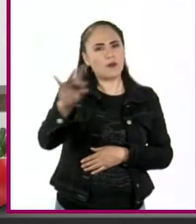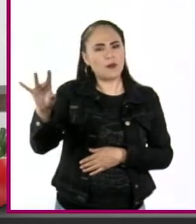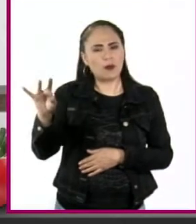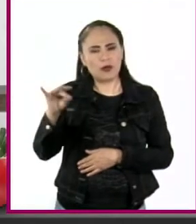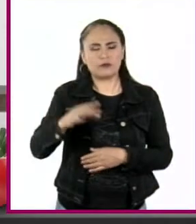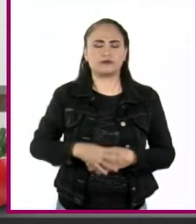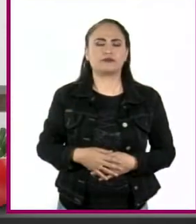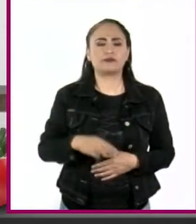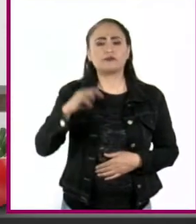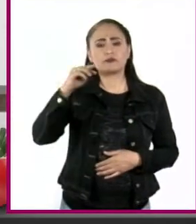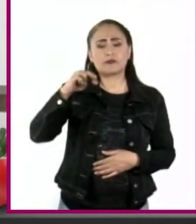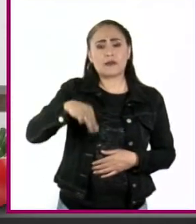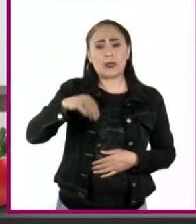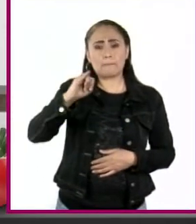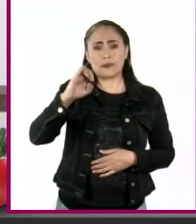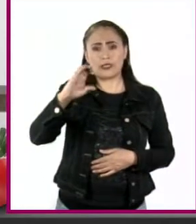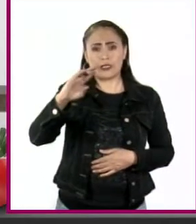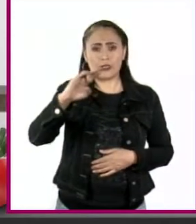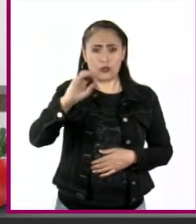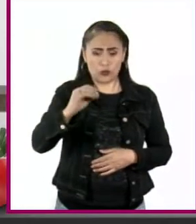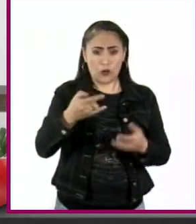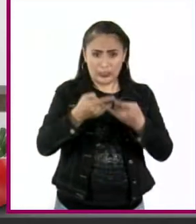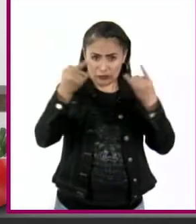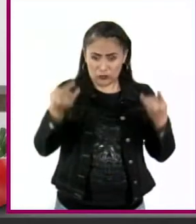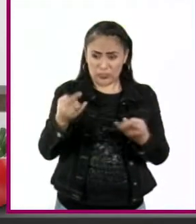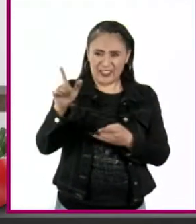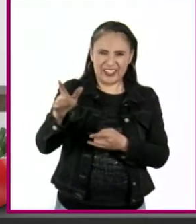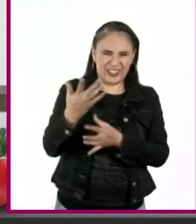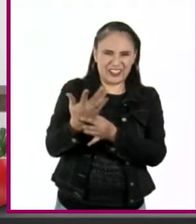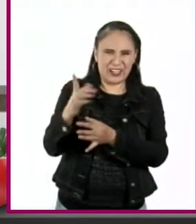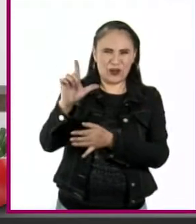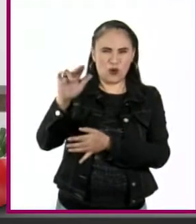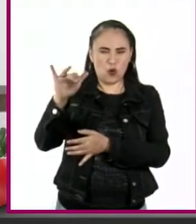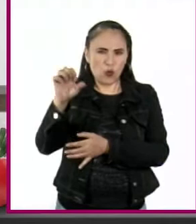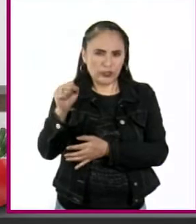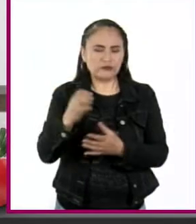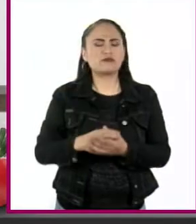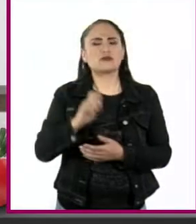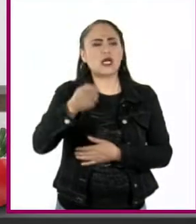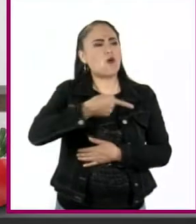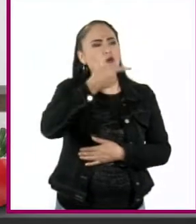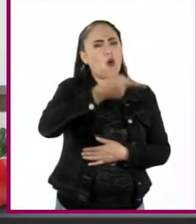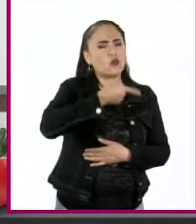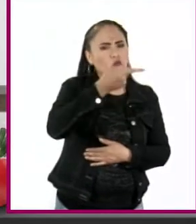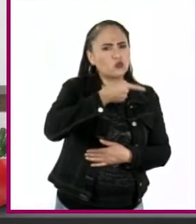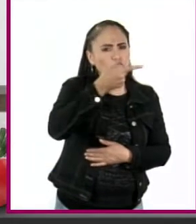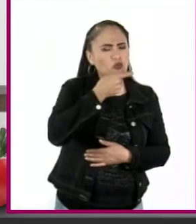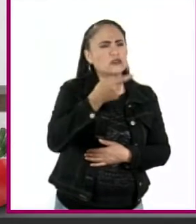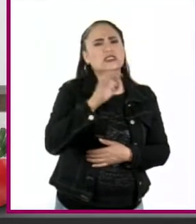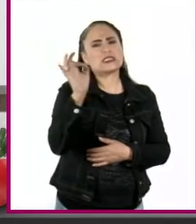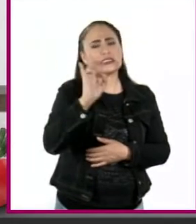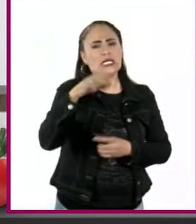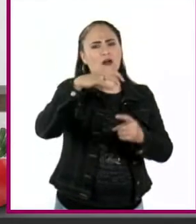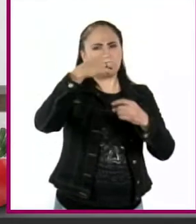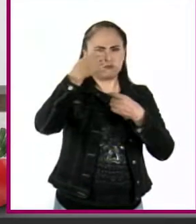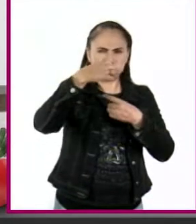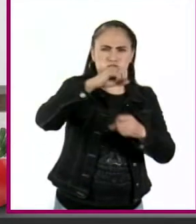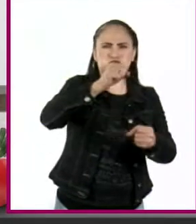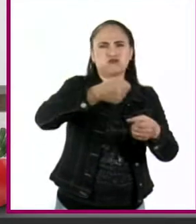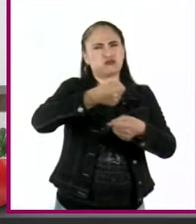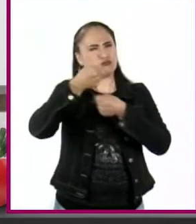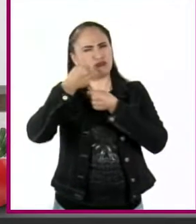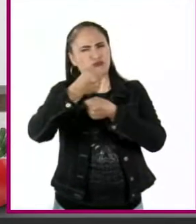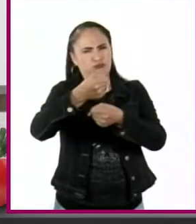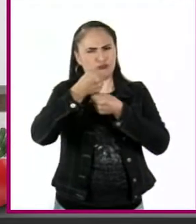En la microhistoria, nos decía Luis González, el personaje narrador puede contar desde el campanario de la iglesia, no más de 1000